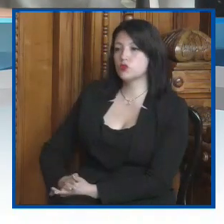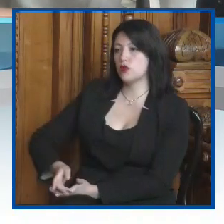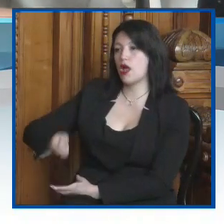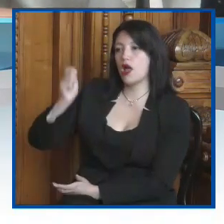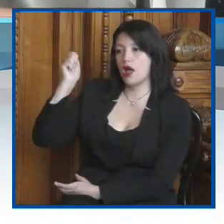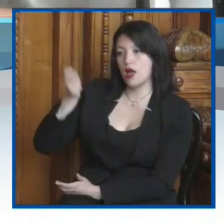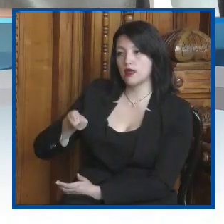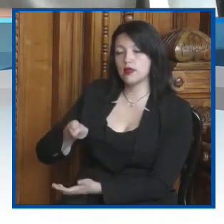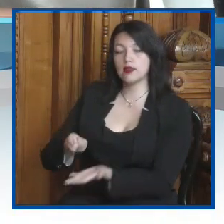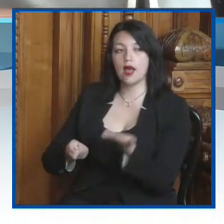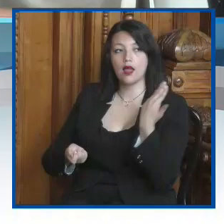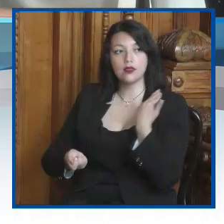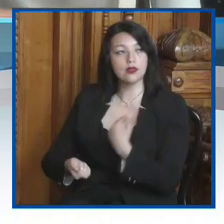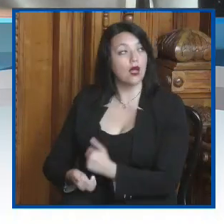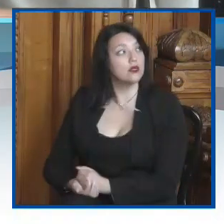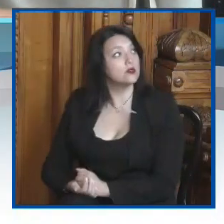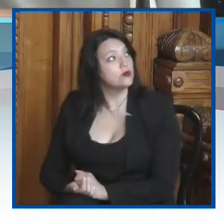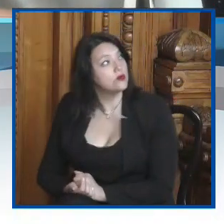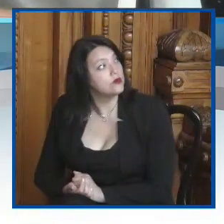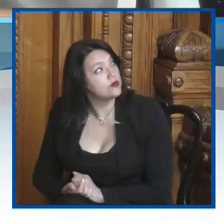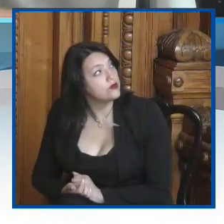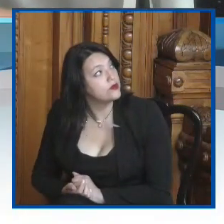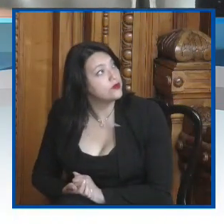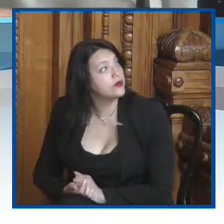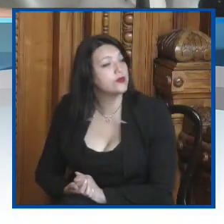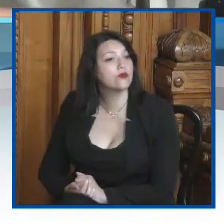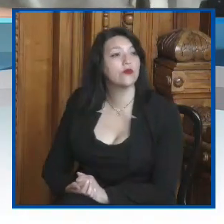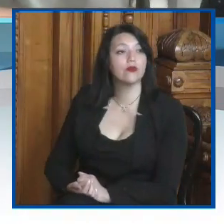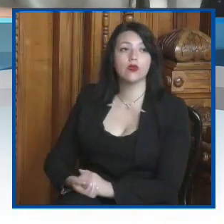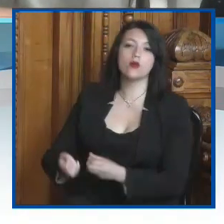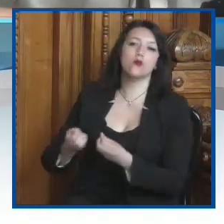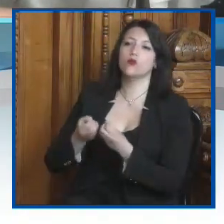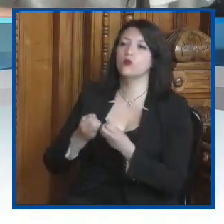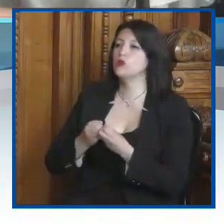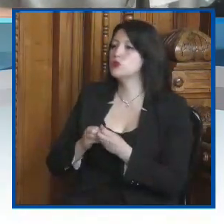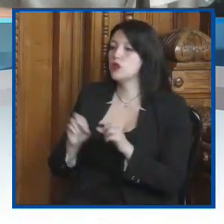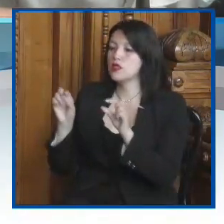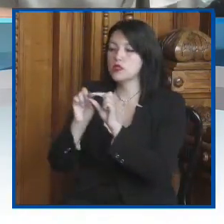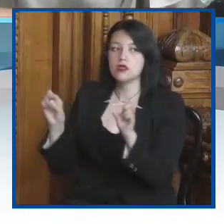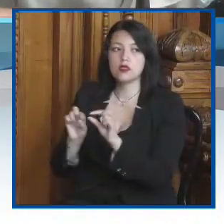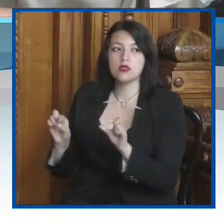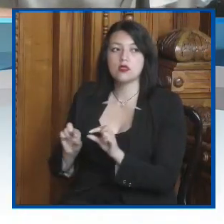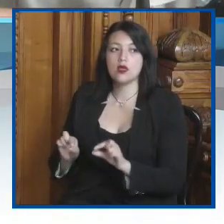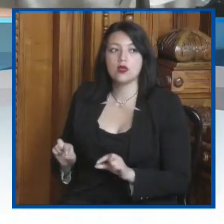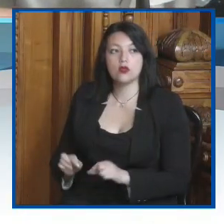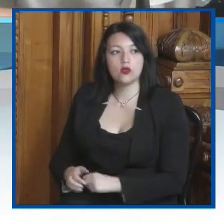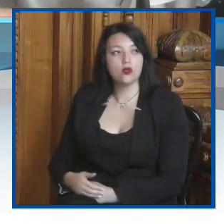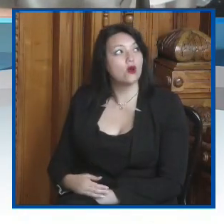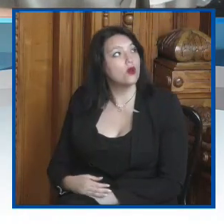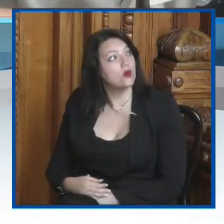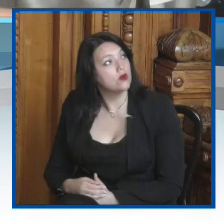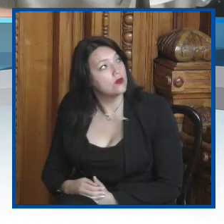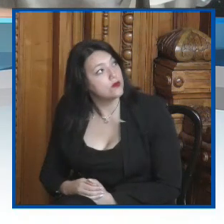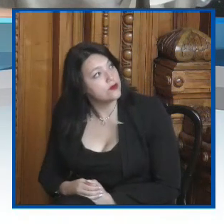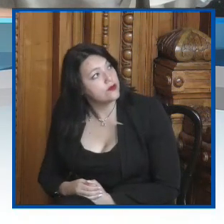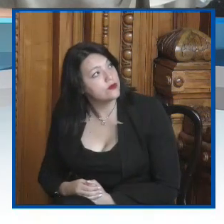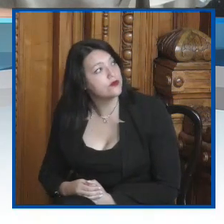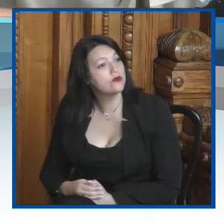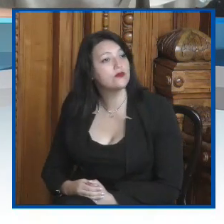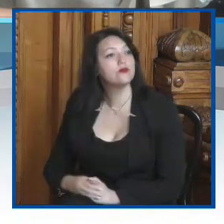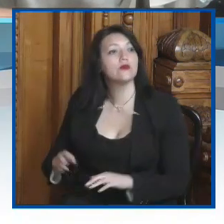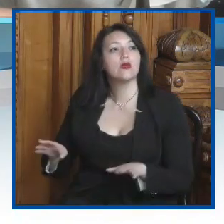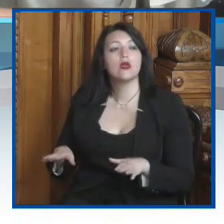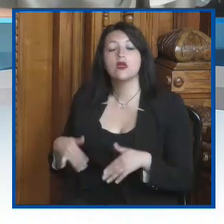antes. Todo un chorizo de texto que quedaba así y ahora,